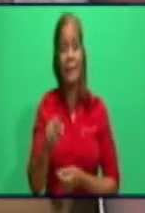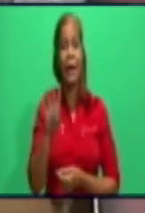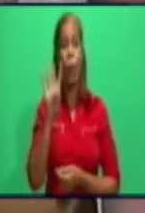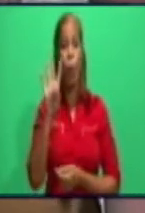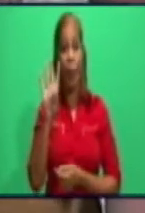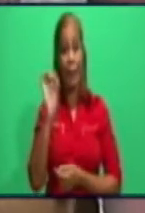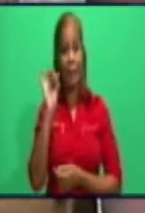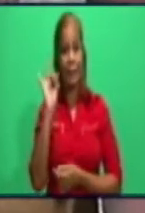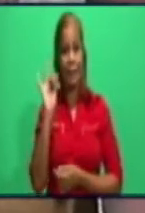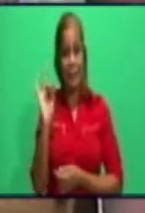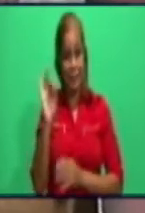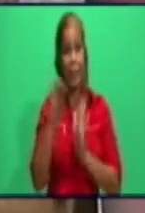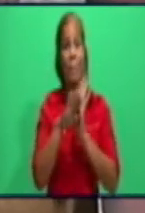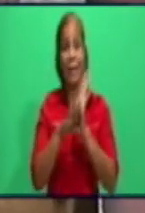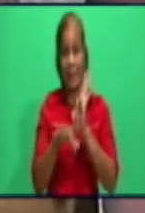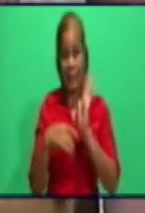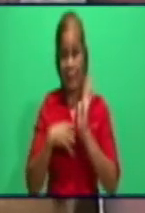medidas que ha adoptado la institución